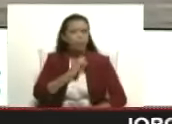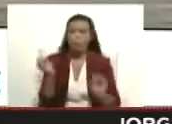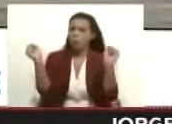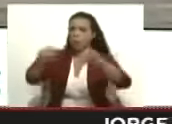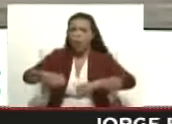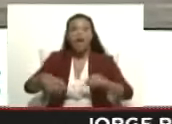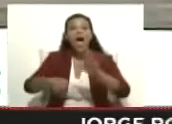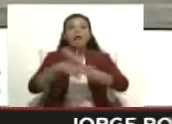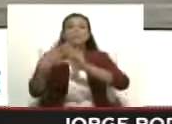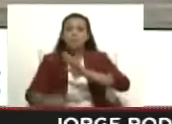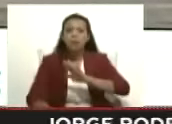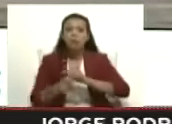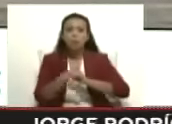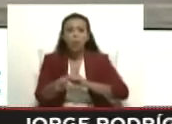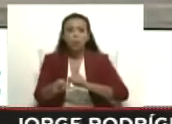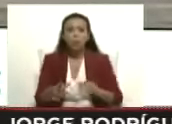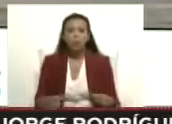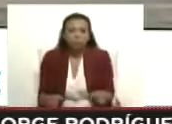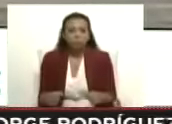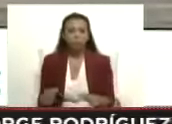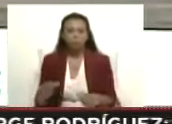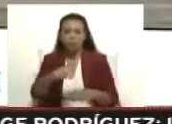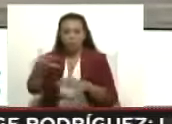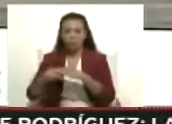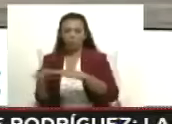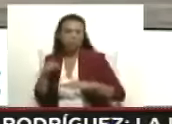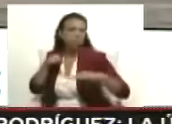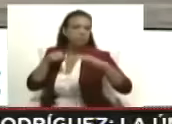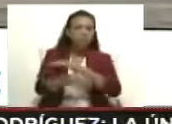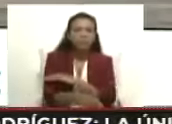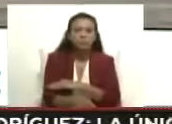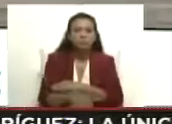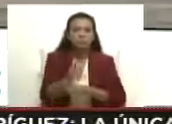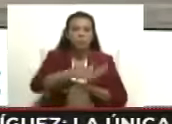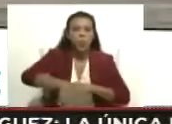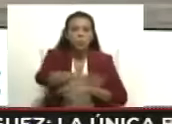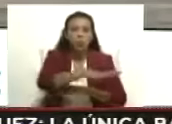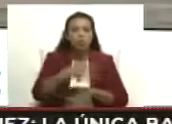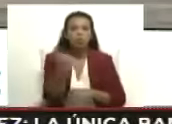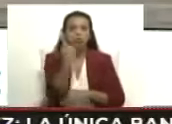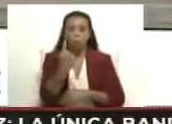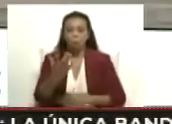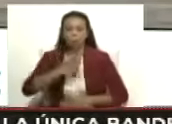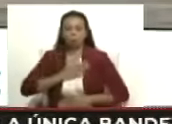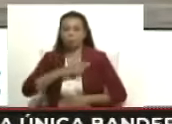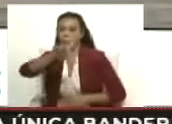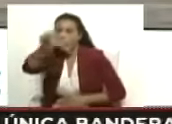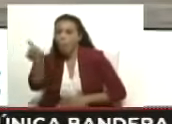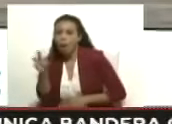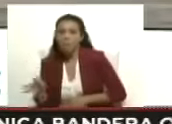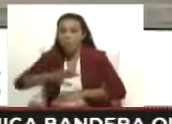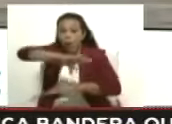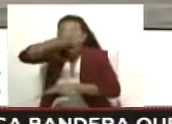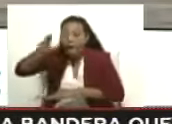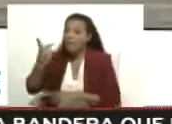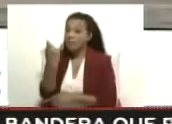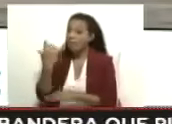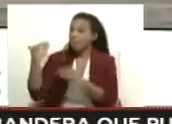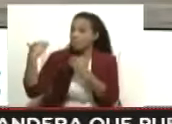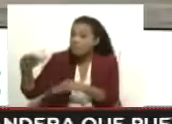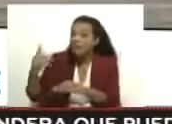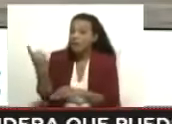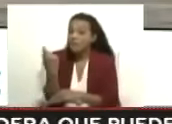a derecho a la pretensión de Guyana de disponer unilateralmente de un mar pendiente por